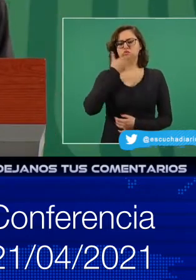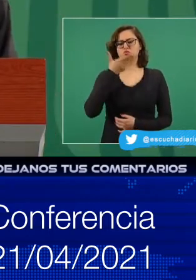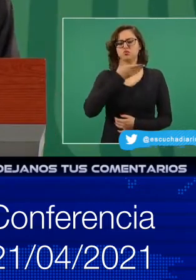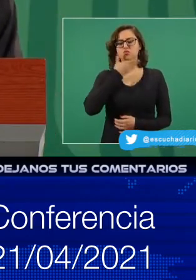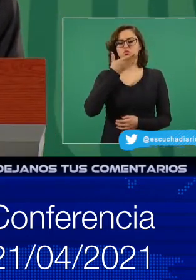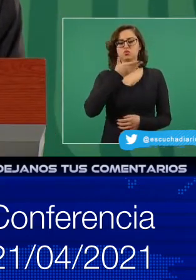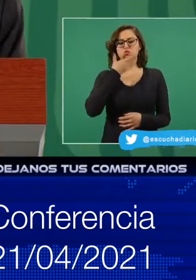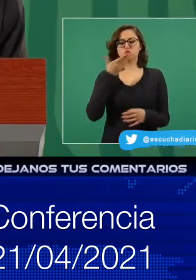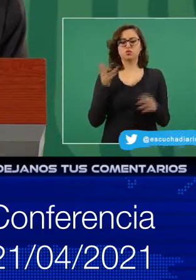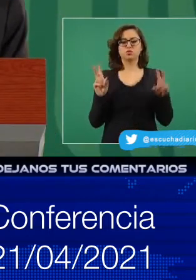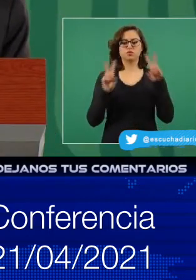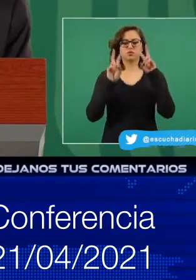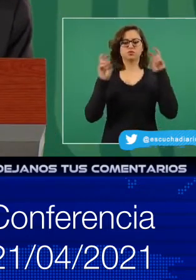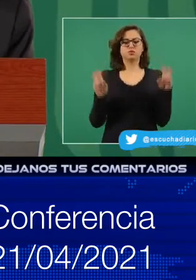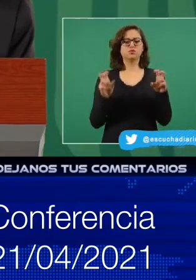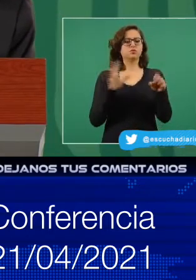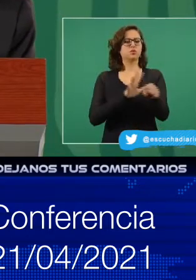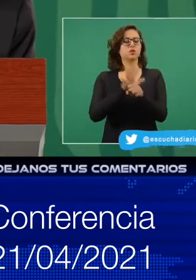se va a informar